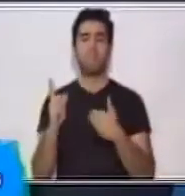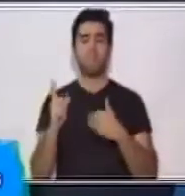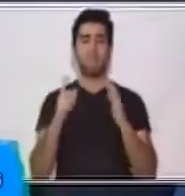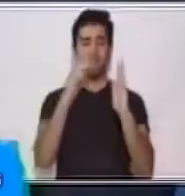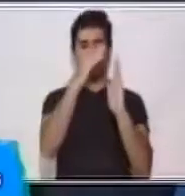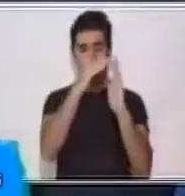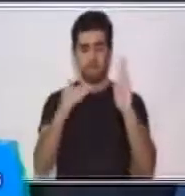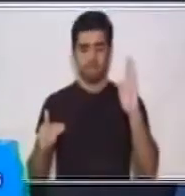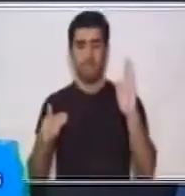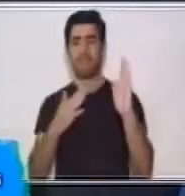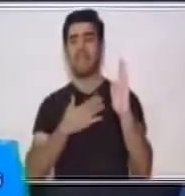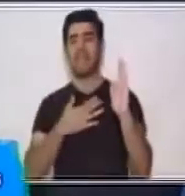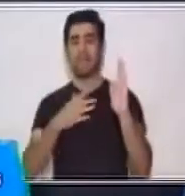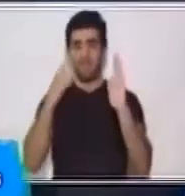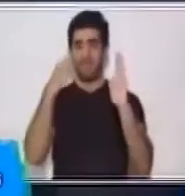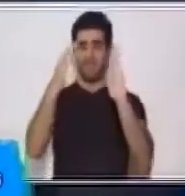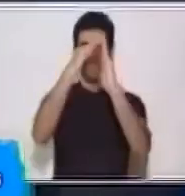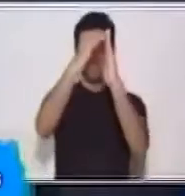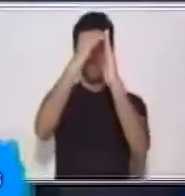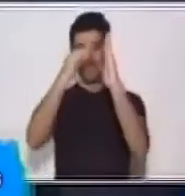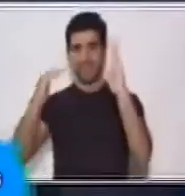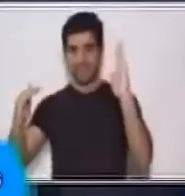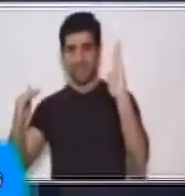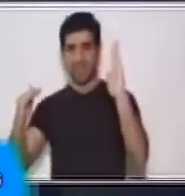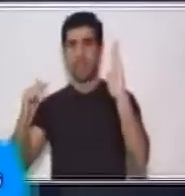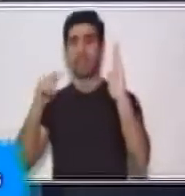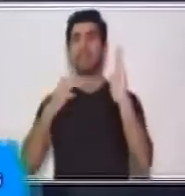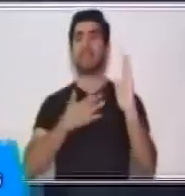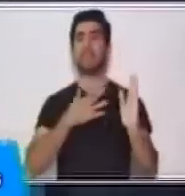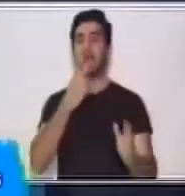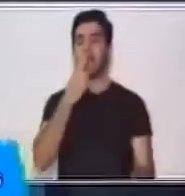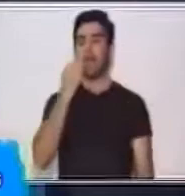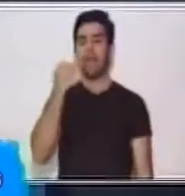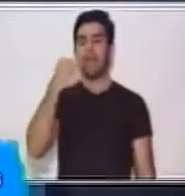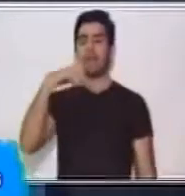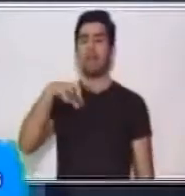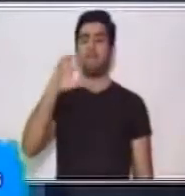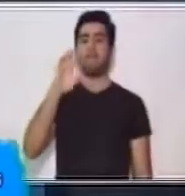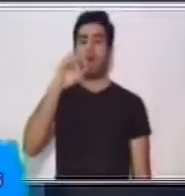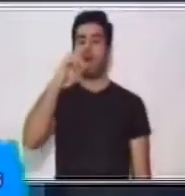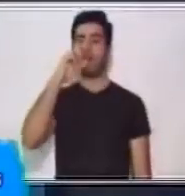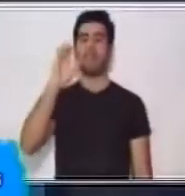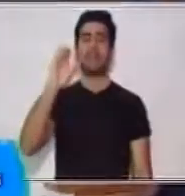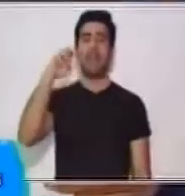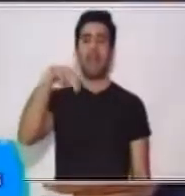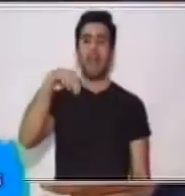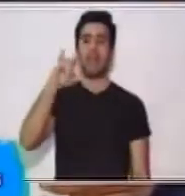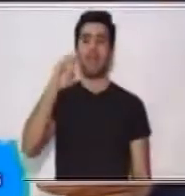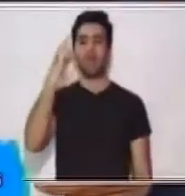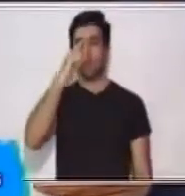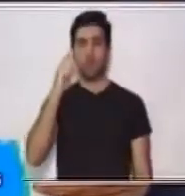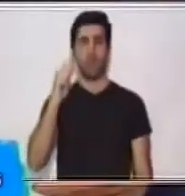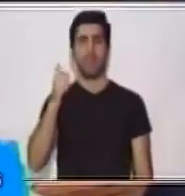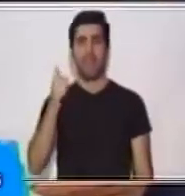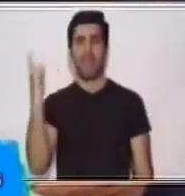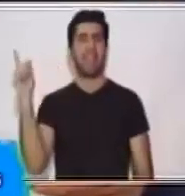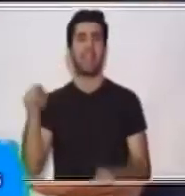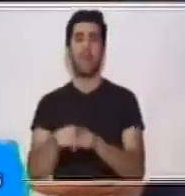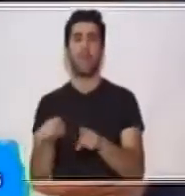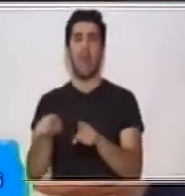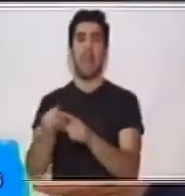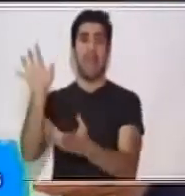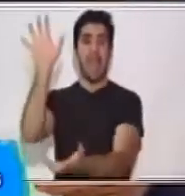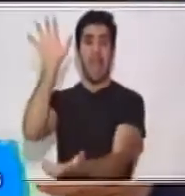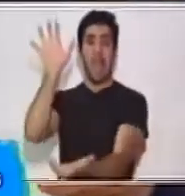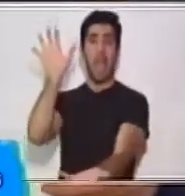llamados hipotenusa. Por esta misma razón estoy utilizando este dibujo para que ustedes en casa puedan recordarlo con mayor facilidad.